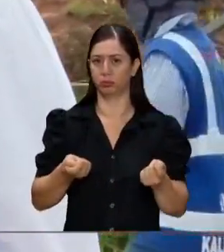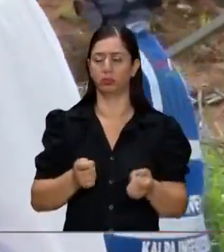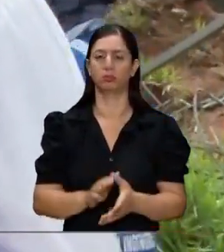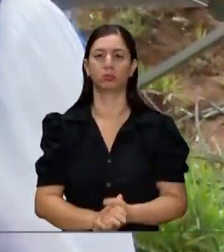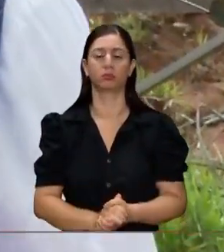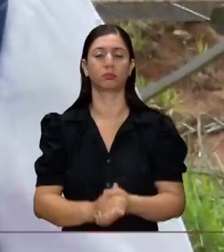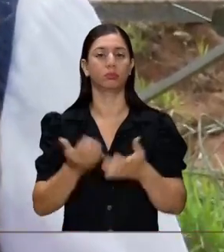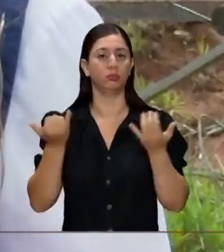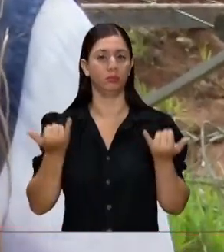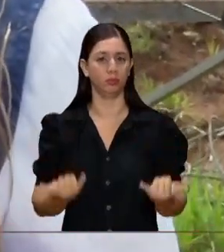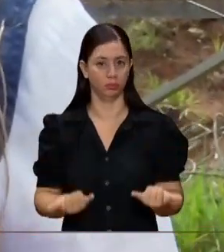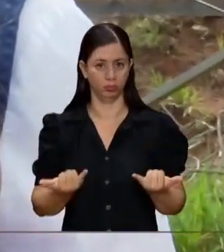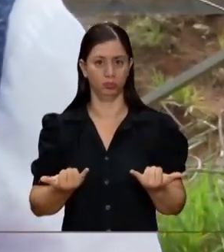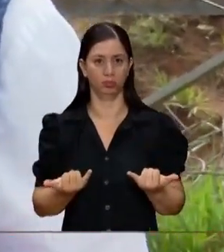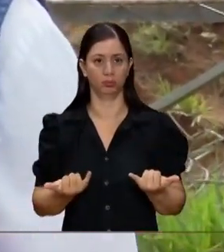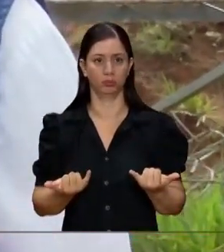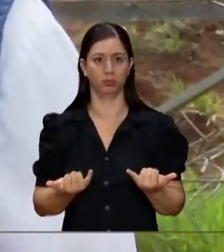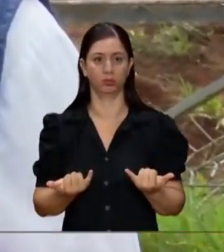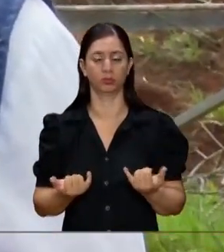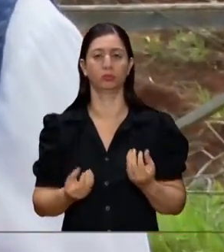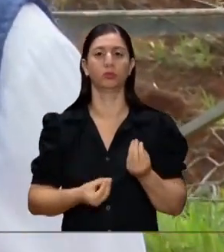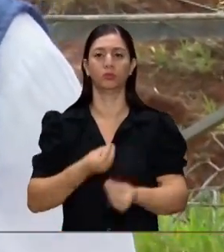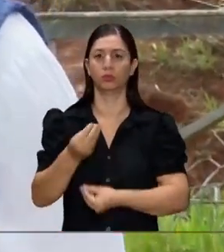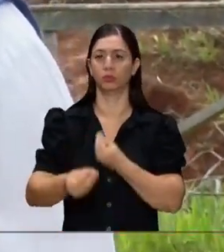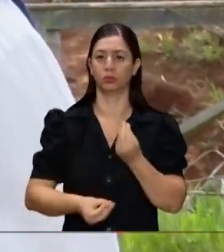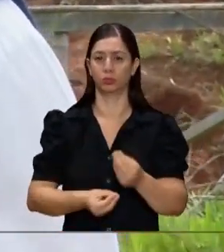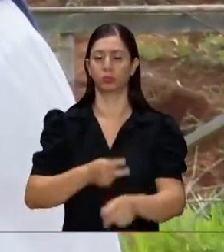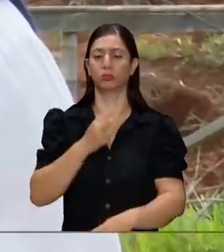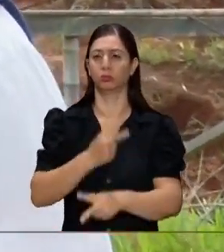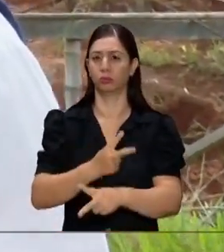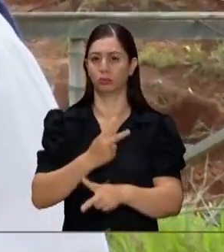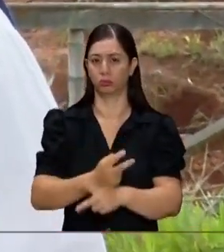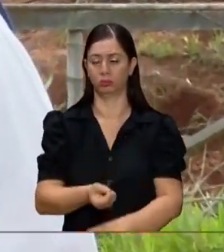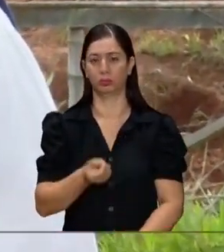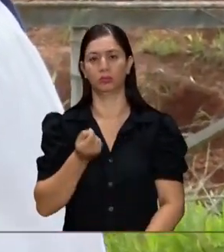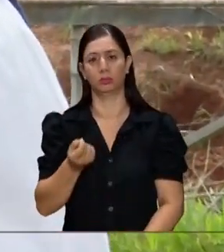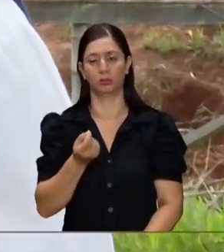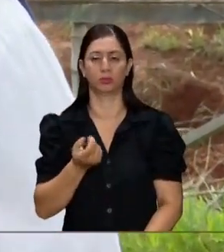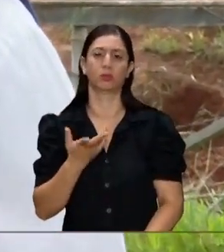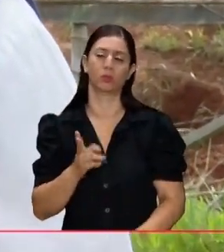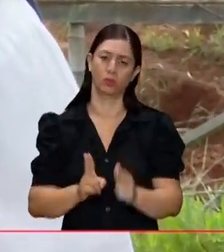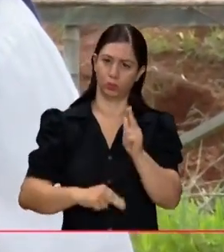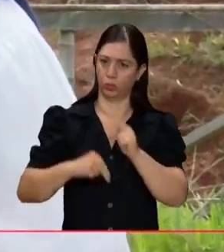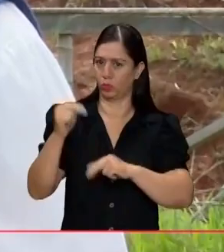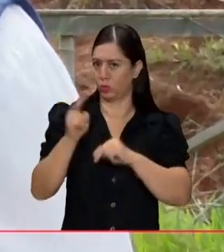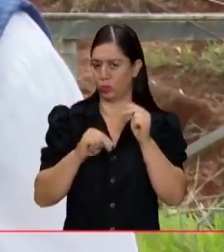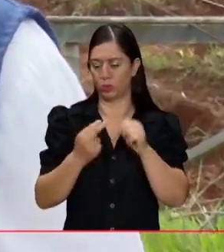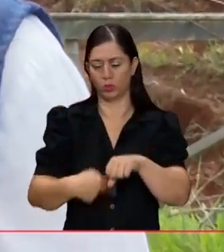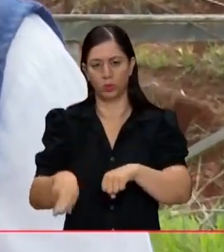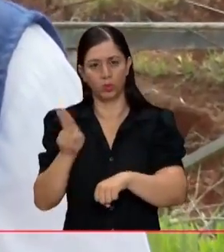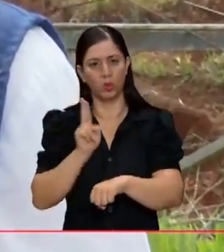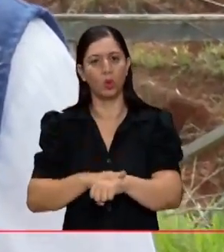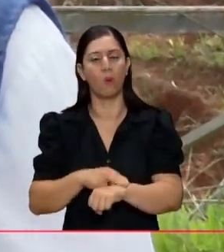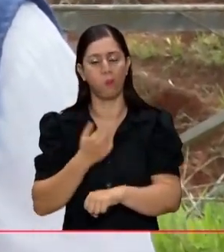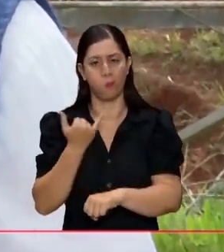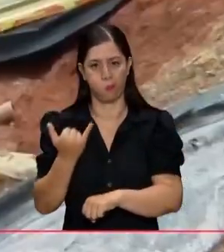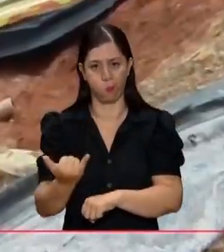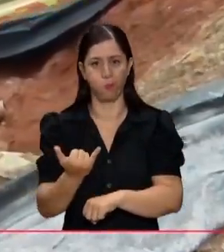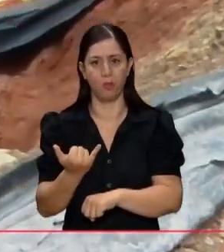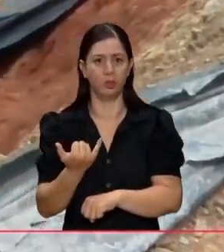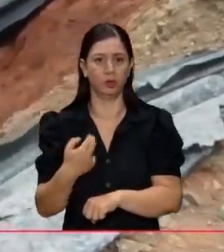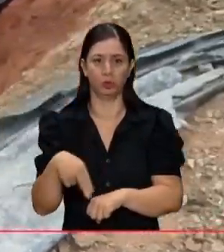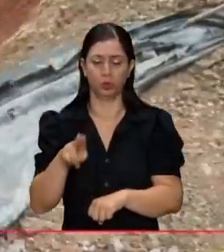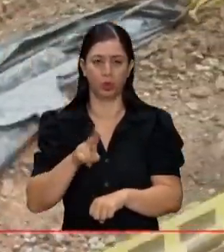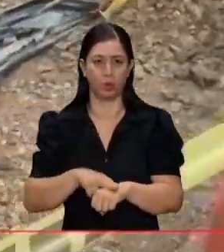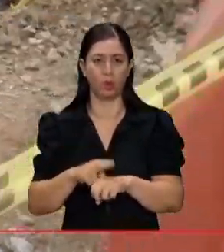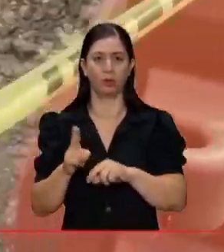este momento la maniobra como tal tiene unos riesgos, pero son los riesgos de construcción normal que están allí implícitos